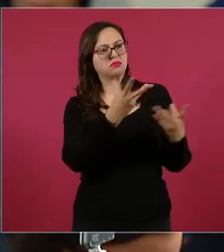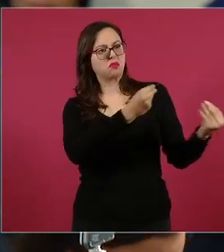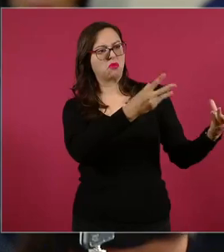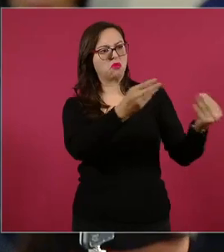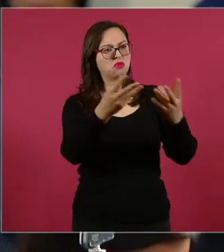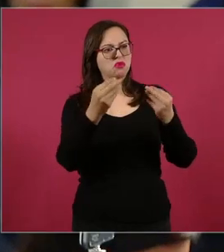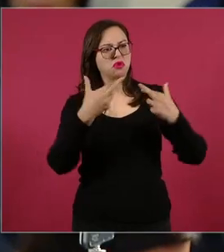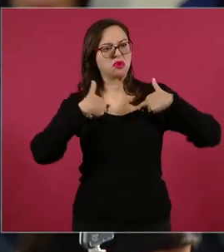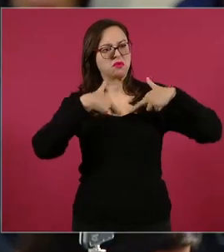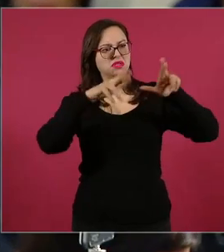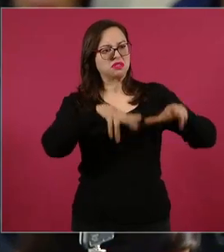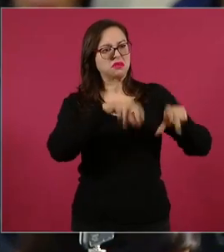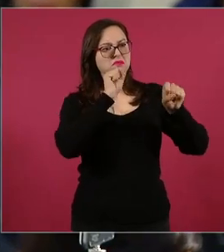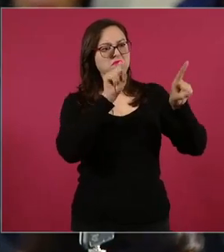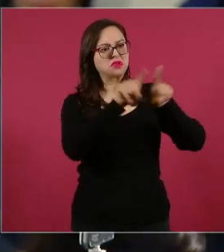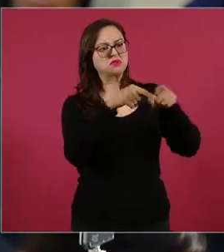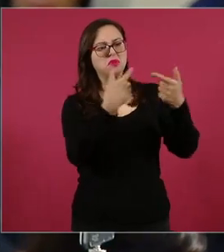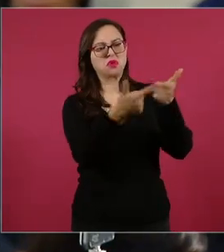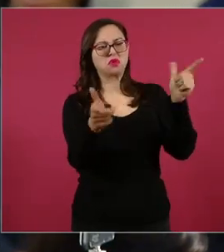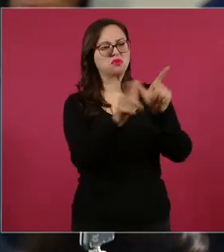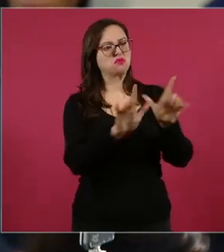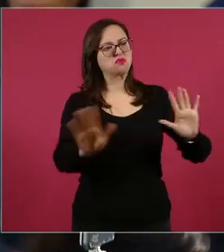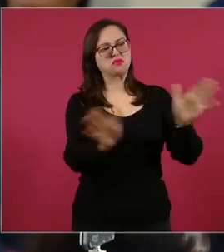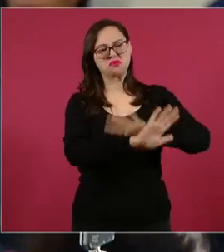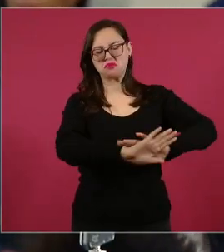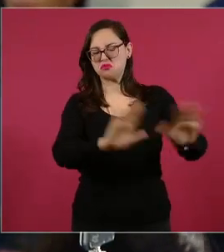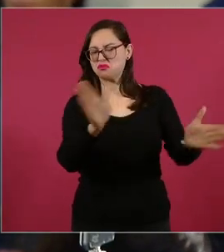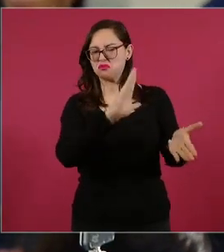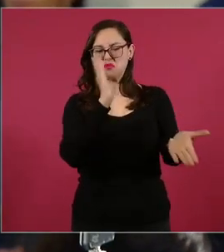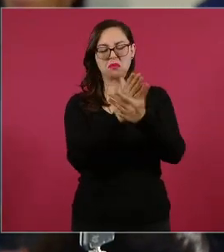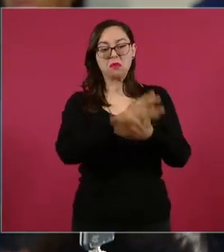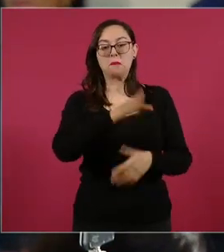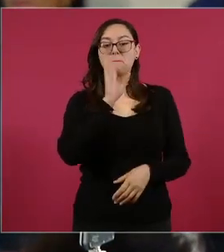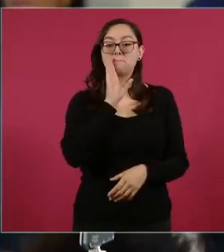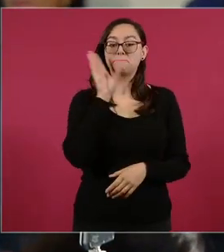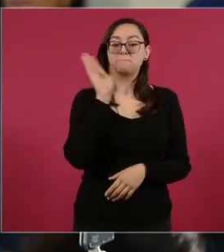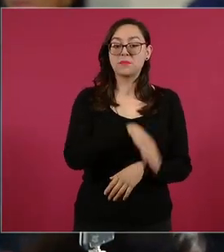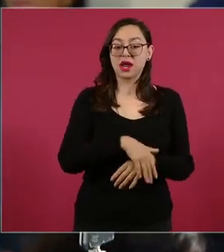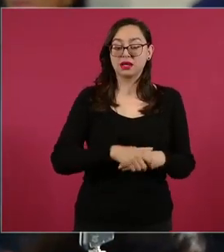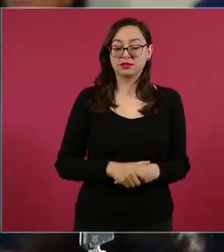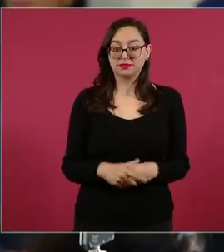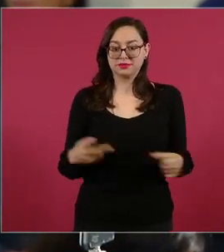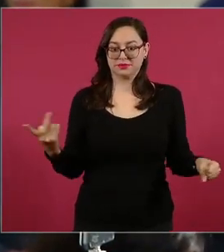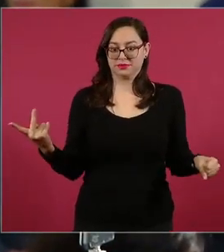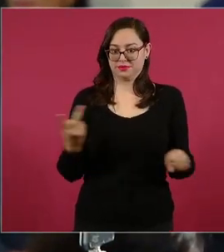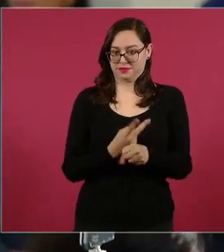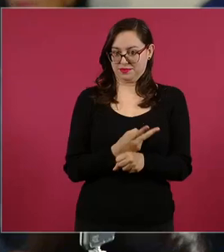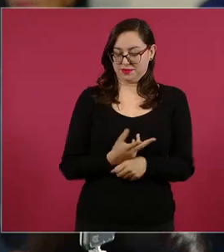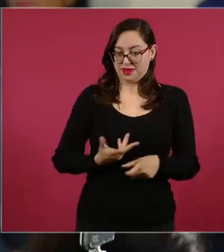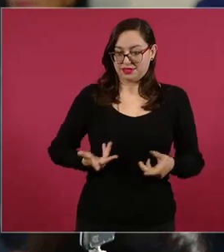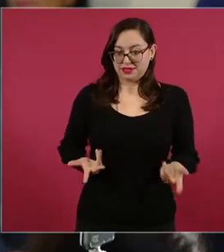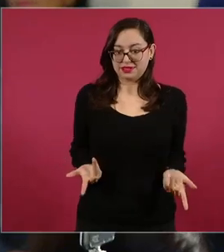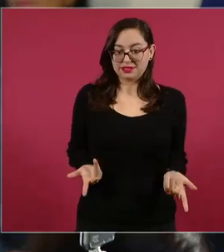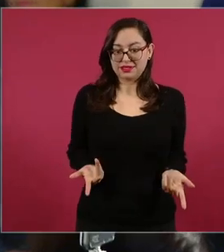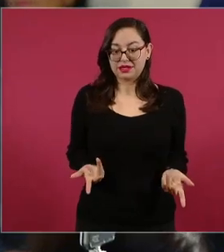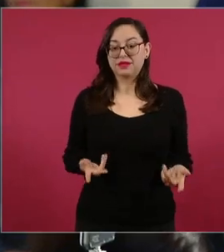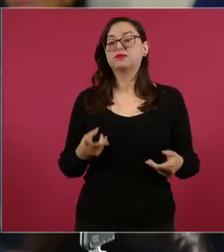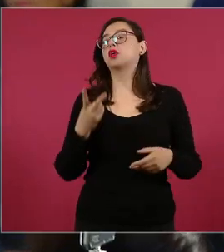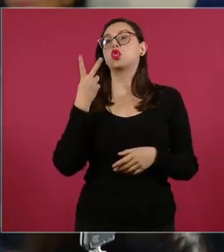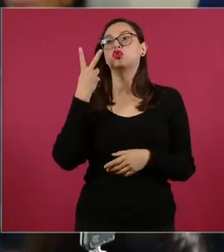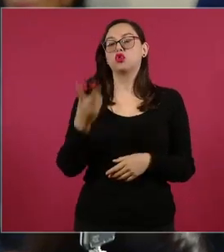de que ya están mezclando los dos temas, la reforma al Poder Judicial con el tema de la sobrerepresentación, a lo que ellos llaman